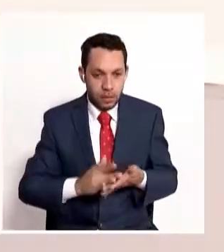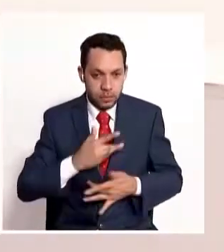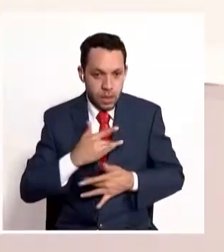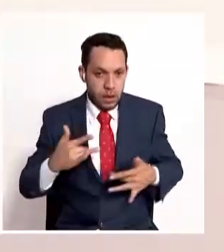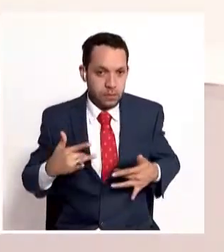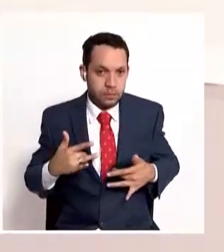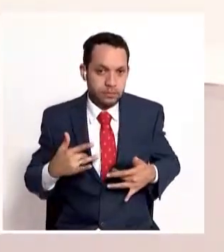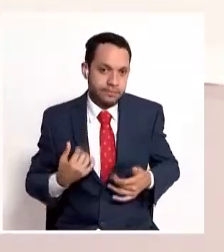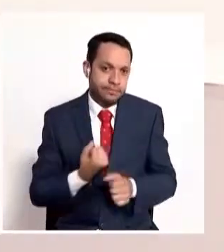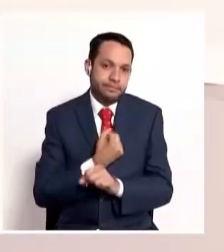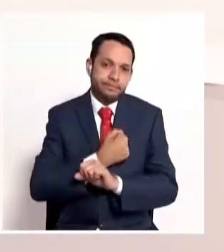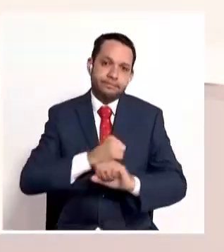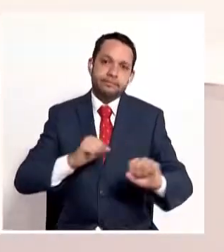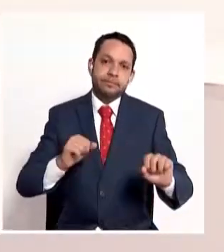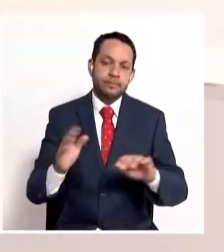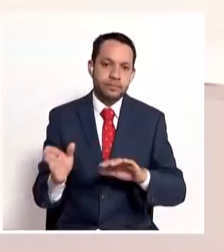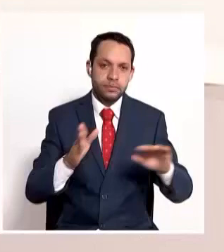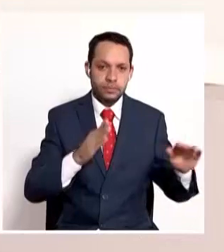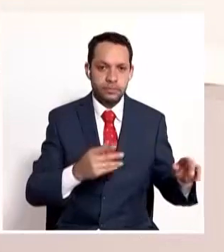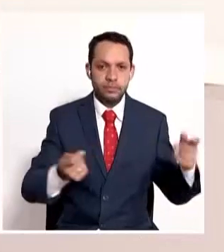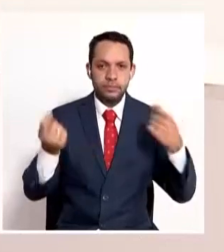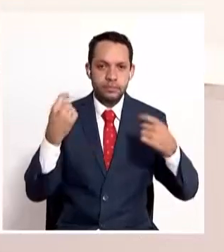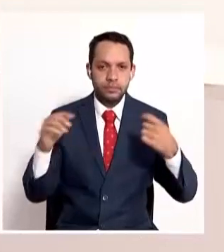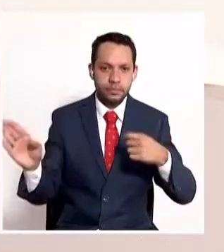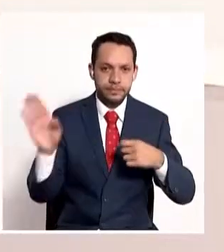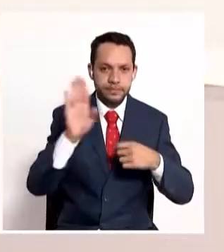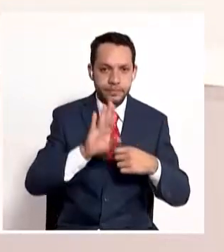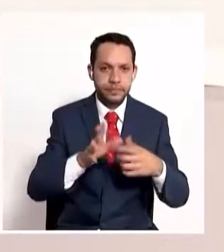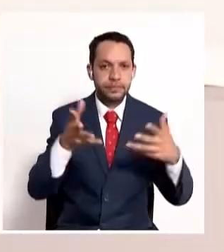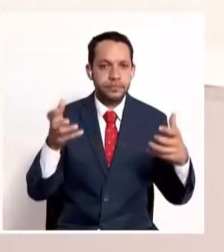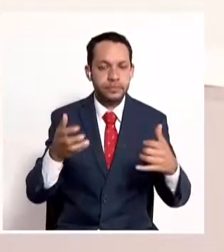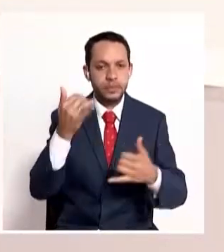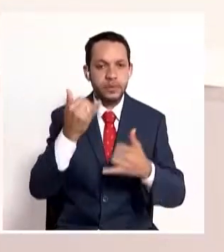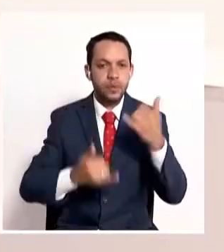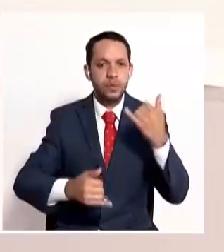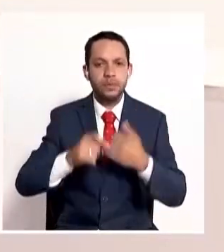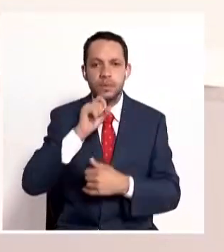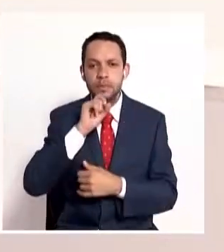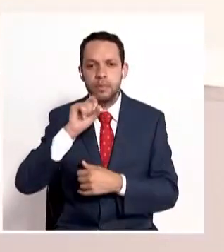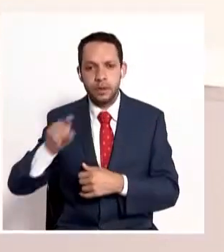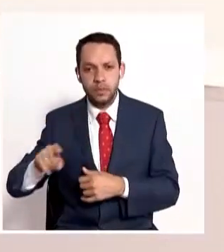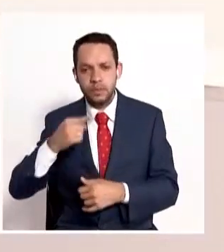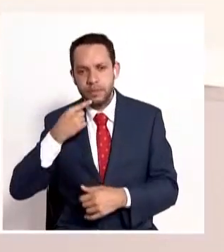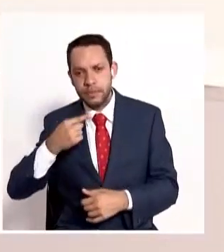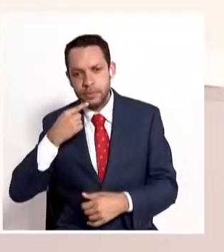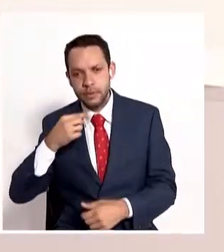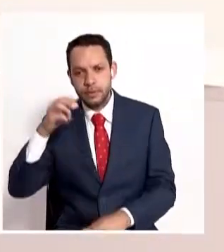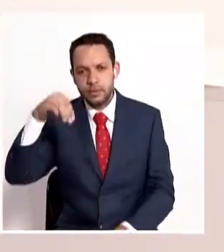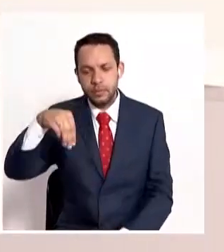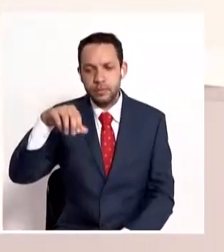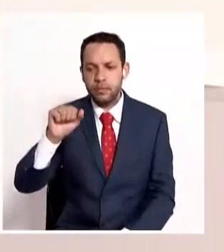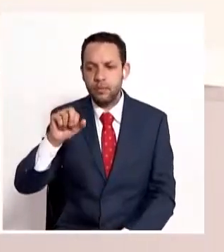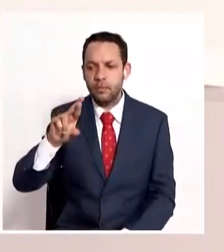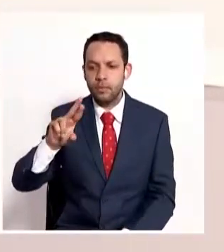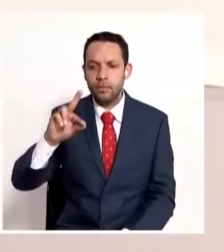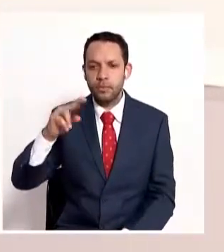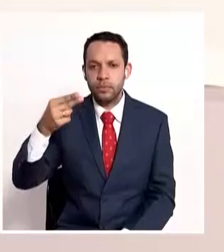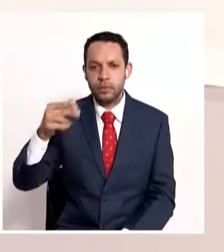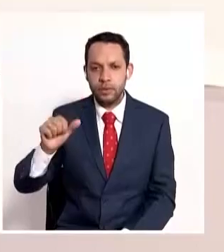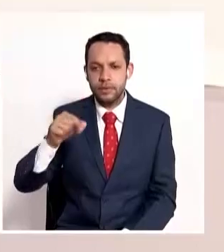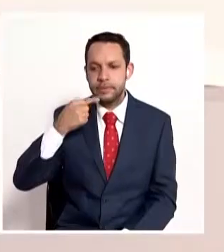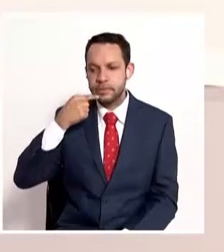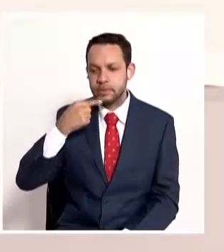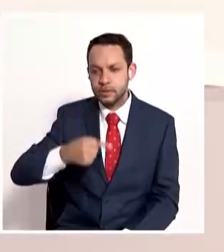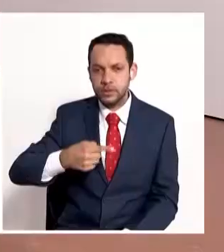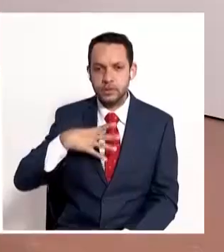imposible para ir a estas otras saludables los quiero dejar con esta otra pregunta y dice martha lucia peña tenemos